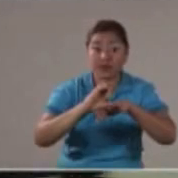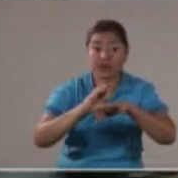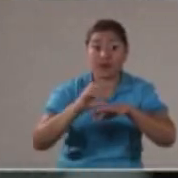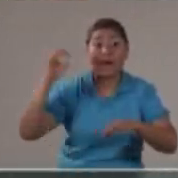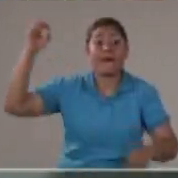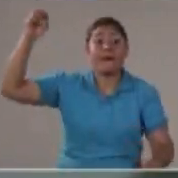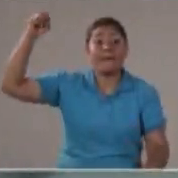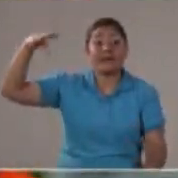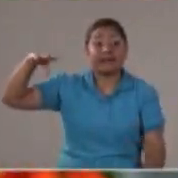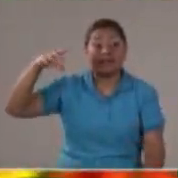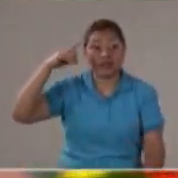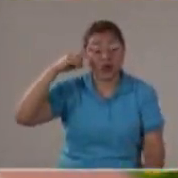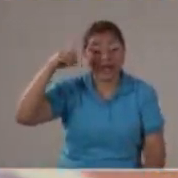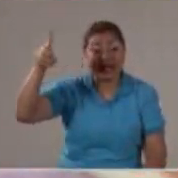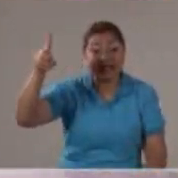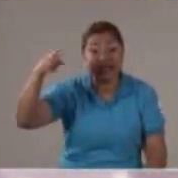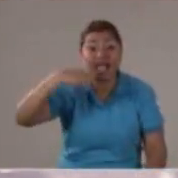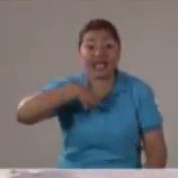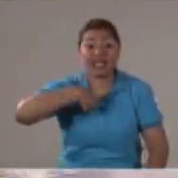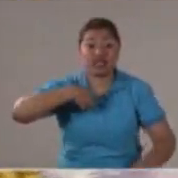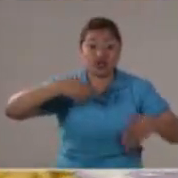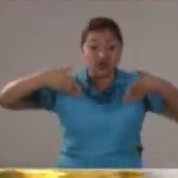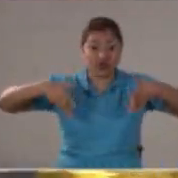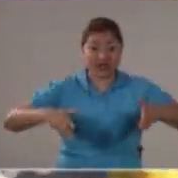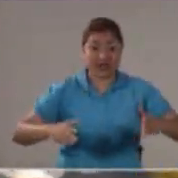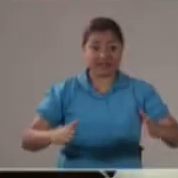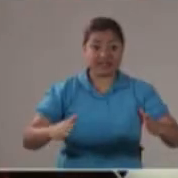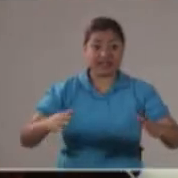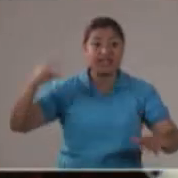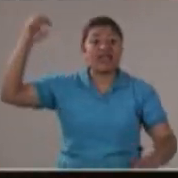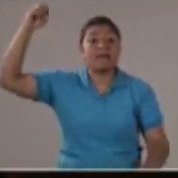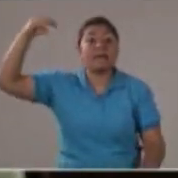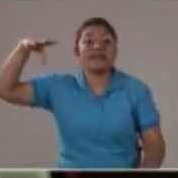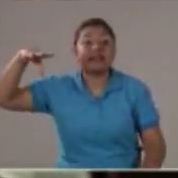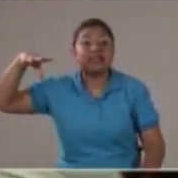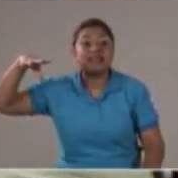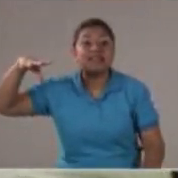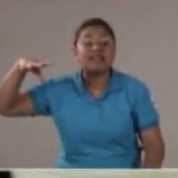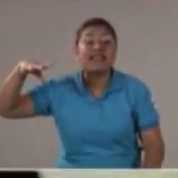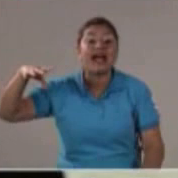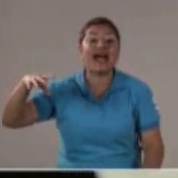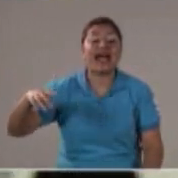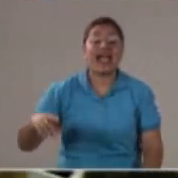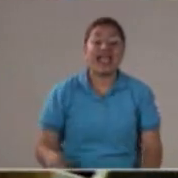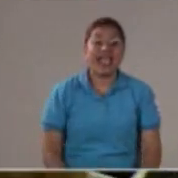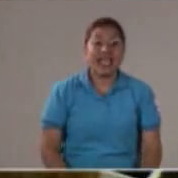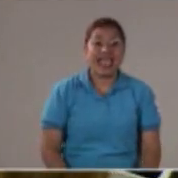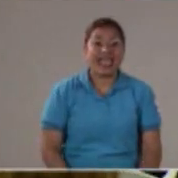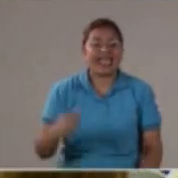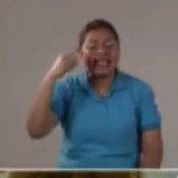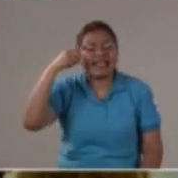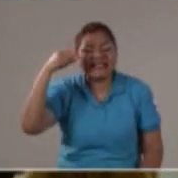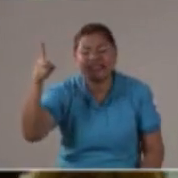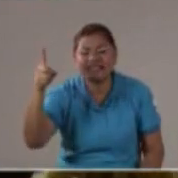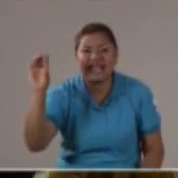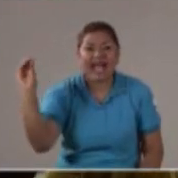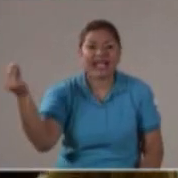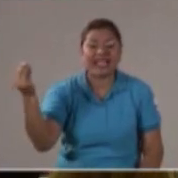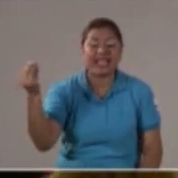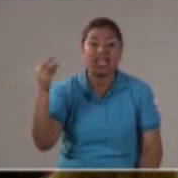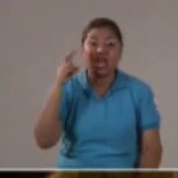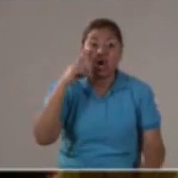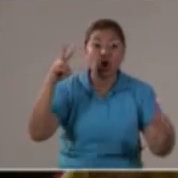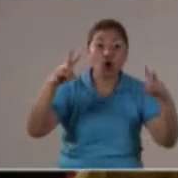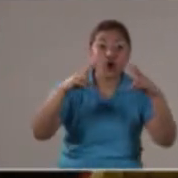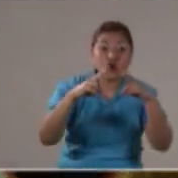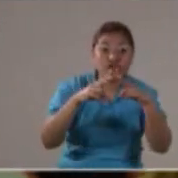Bendigo el día que nací. Bendigo el día que conocí al Señor Jesucristo, porque cambió mi forma de ser,